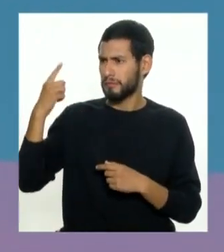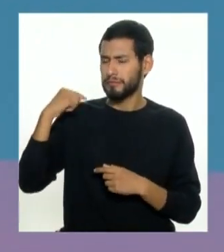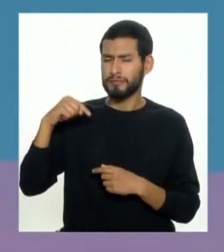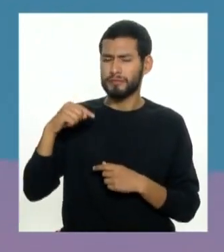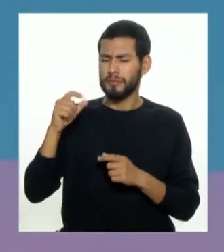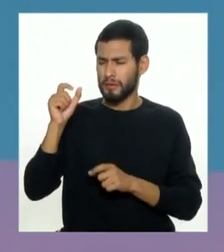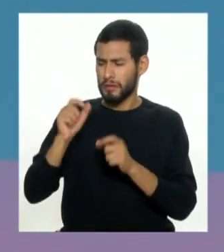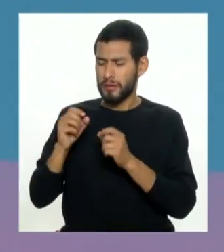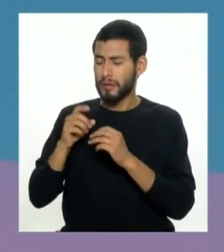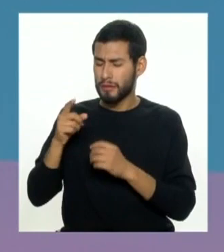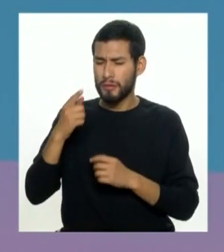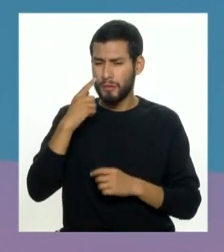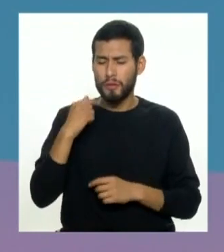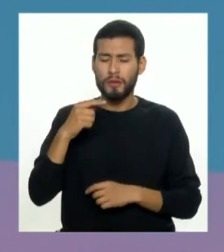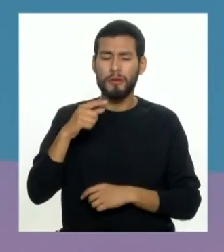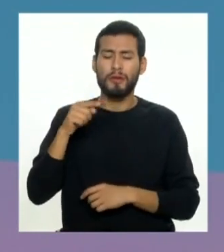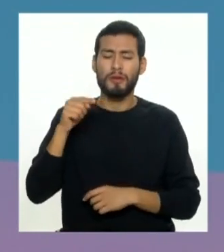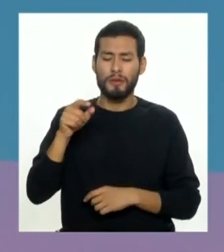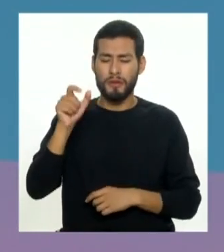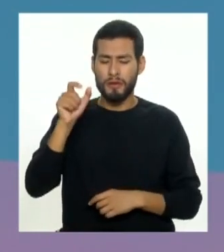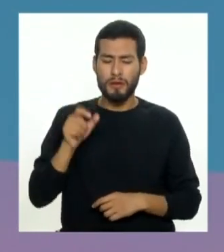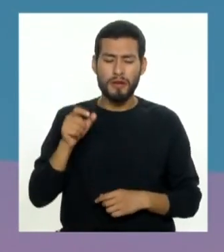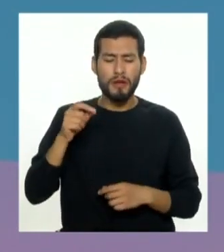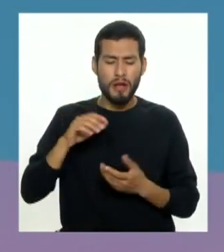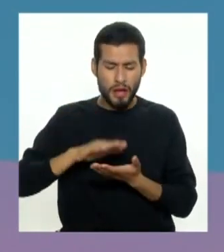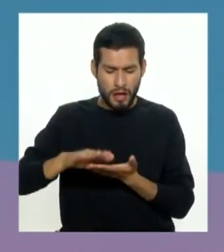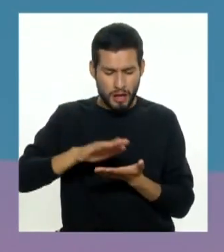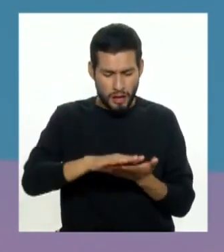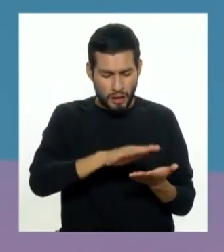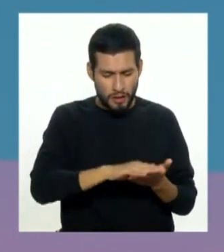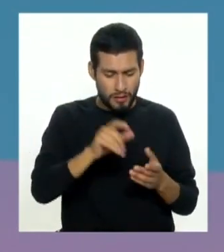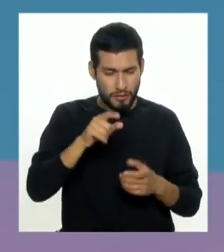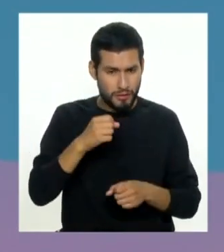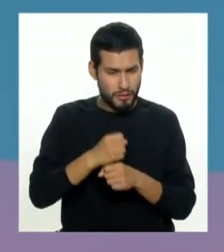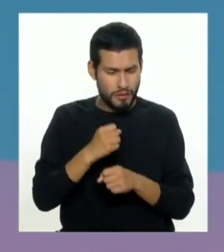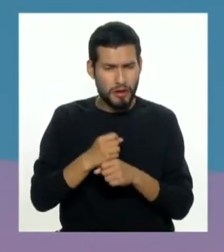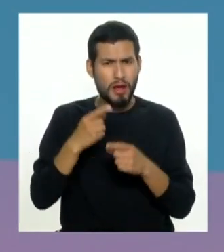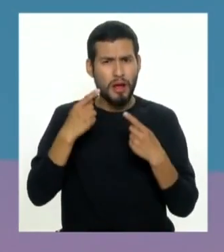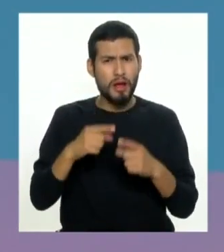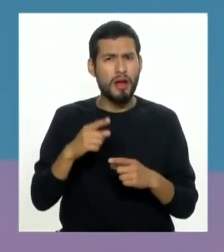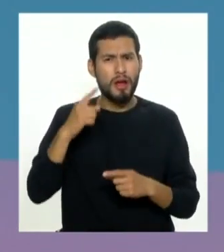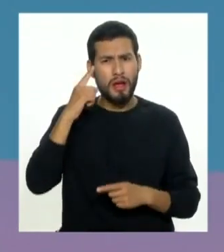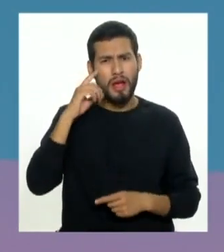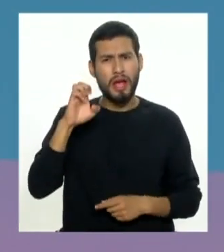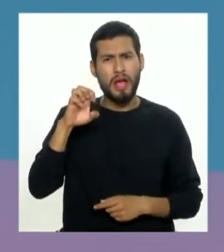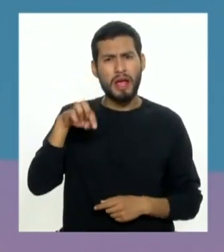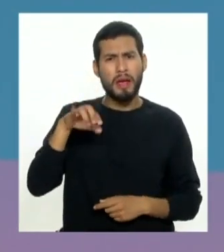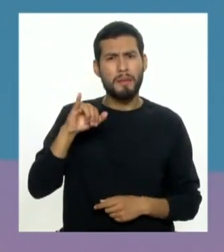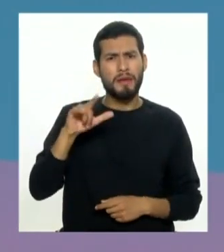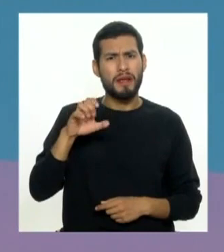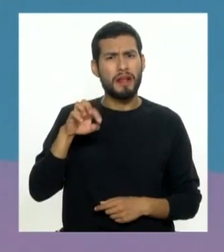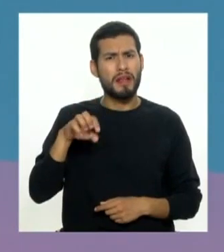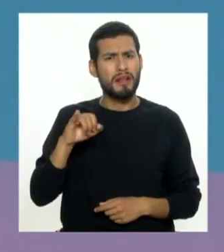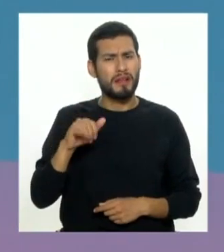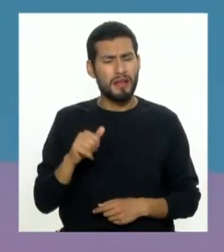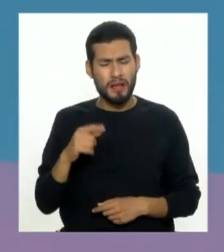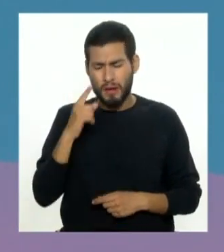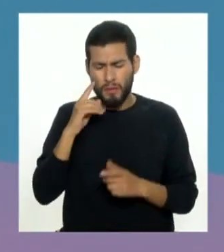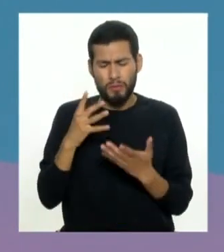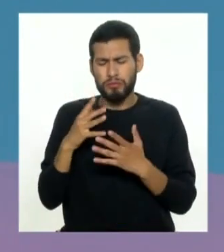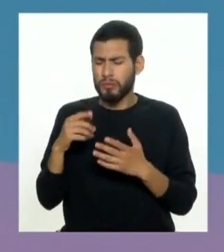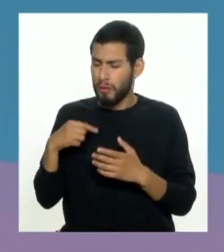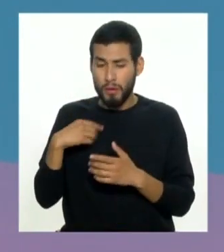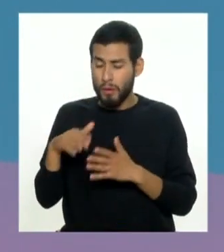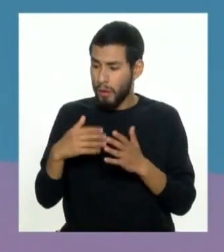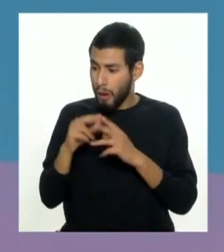conserje sufrió un ataque de epilepsia. Y este programa está dedicado para este tipo de diagnósticos y concientizar a la